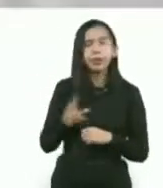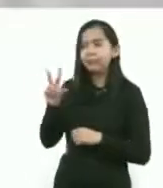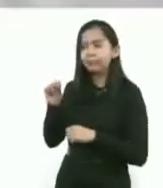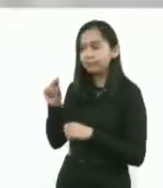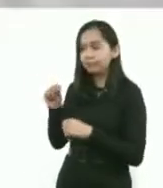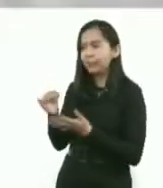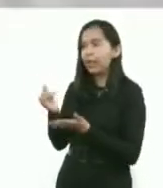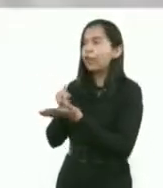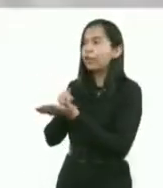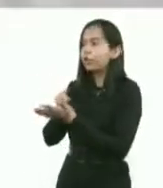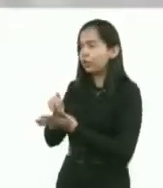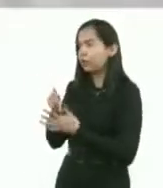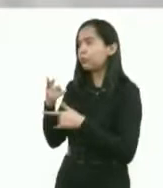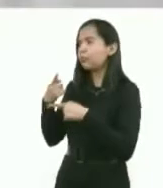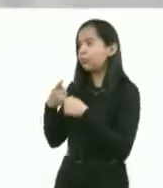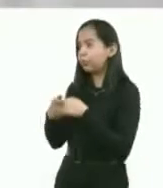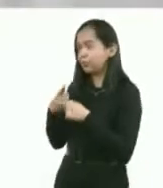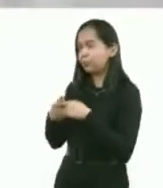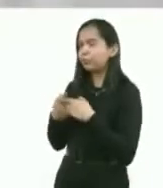toma,